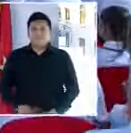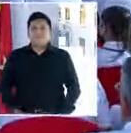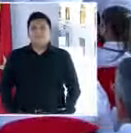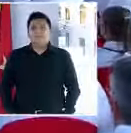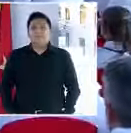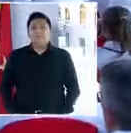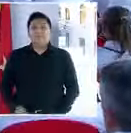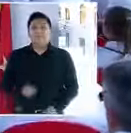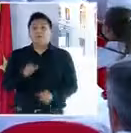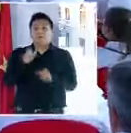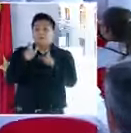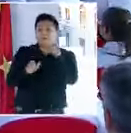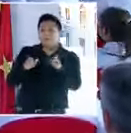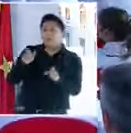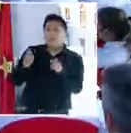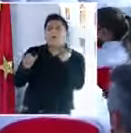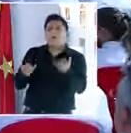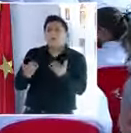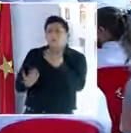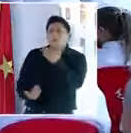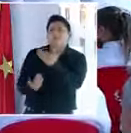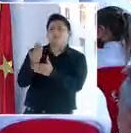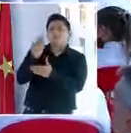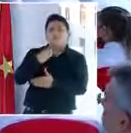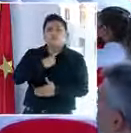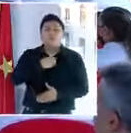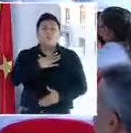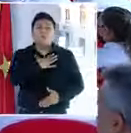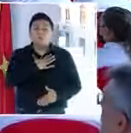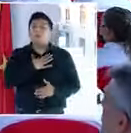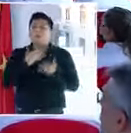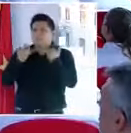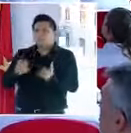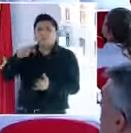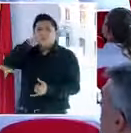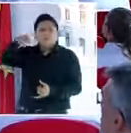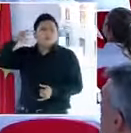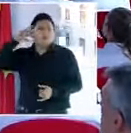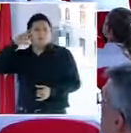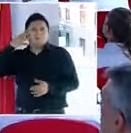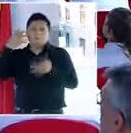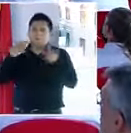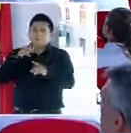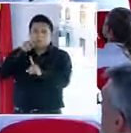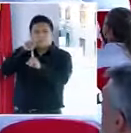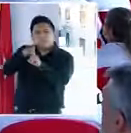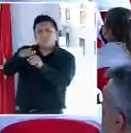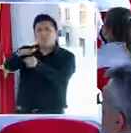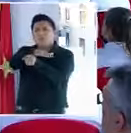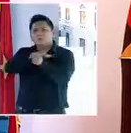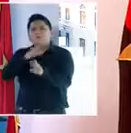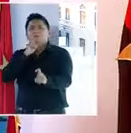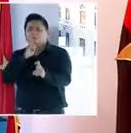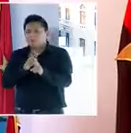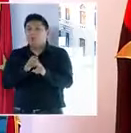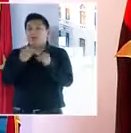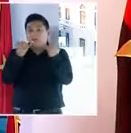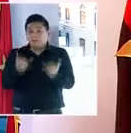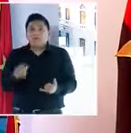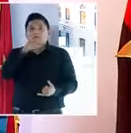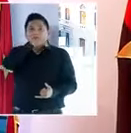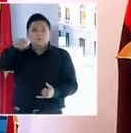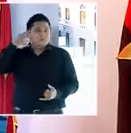La generación de oportunidades para nuestra región ha implicado sortear un escenario multicrisis en el que se ha visto inmerso Norte